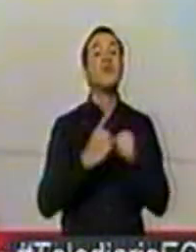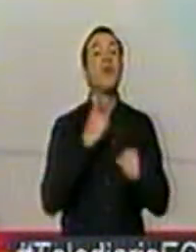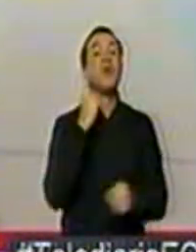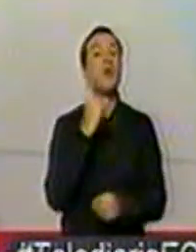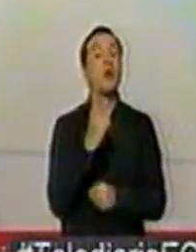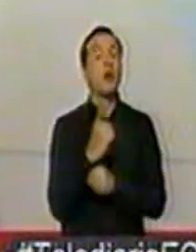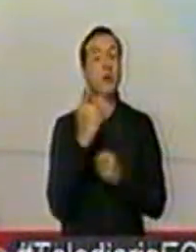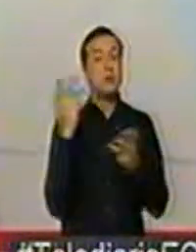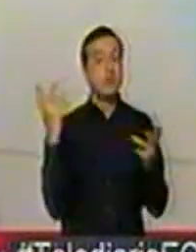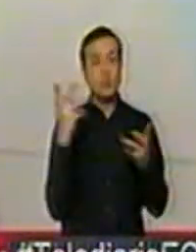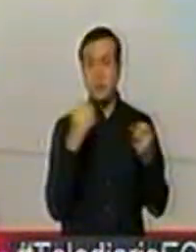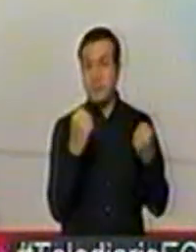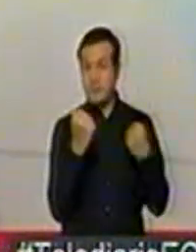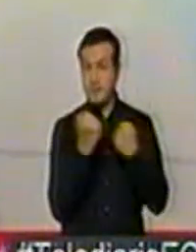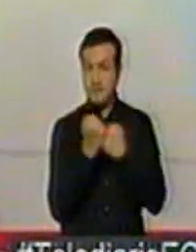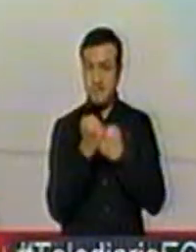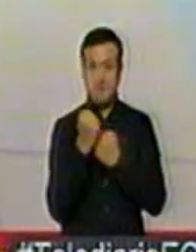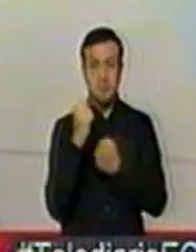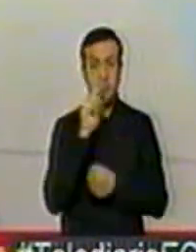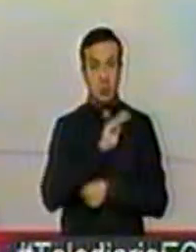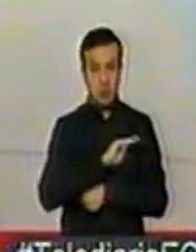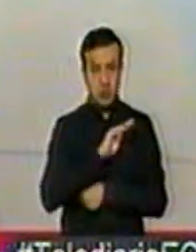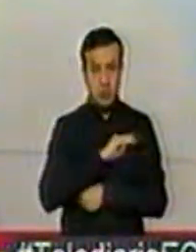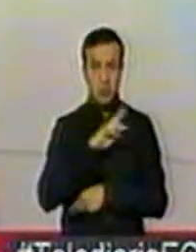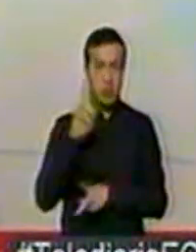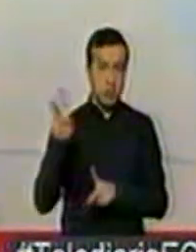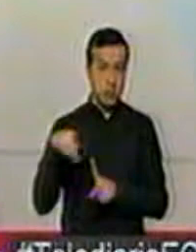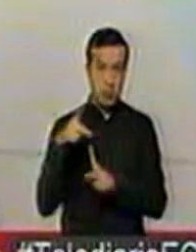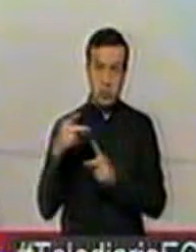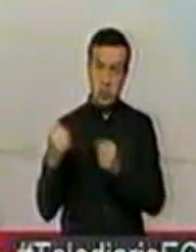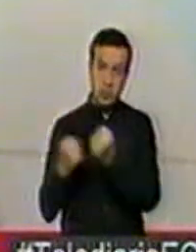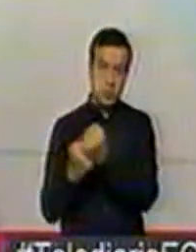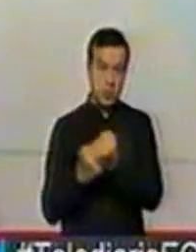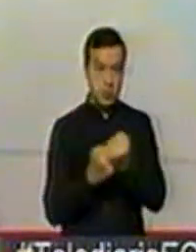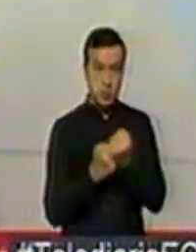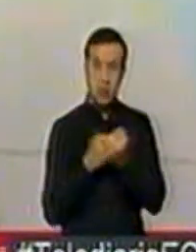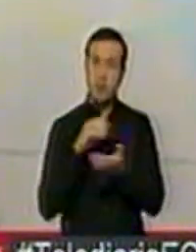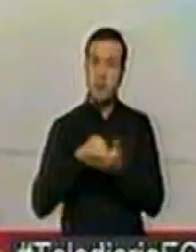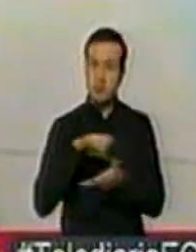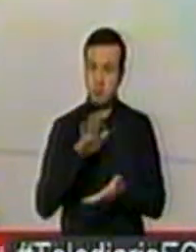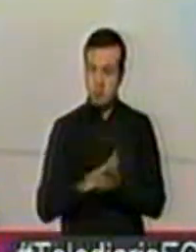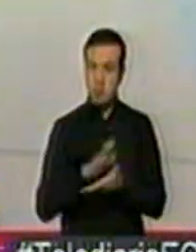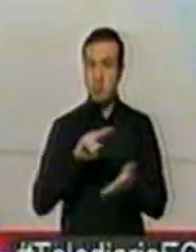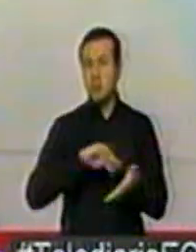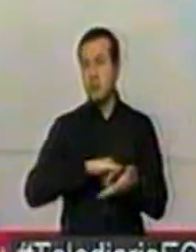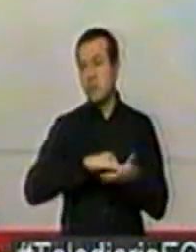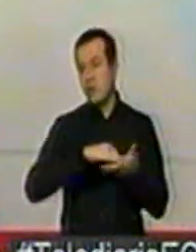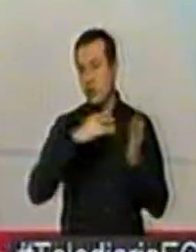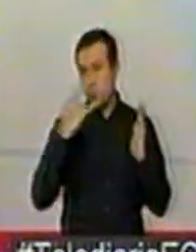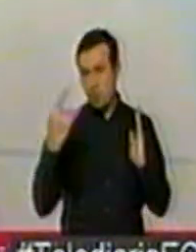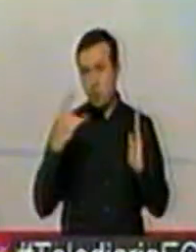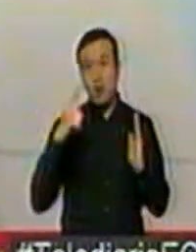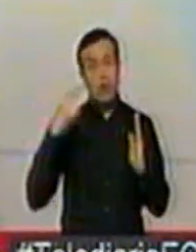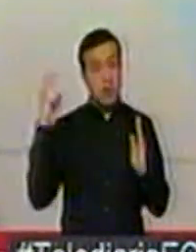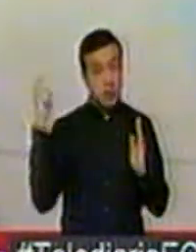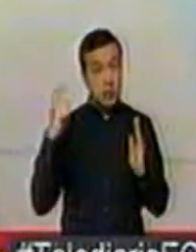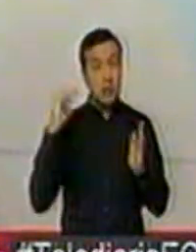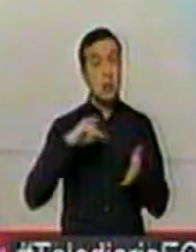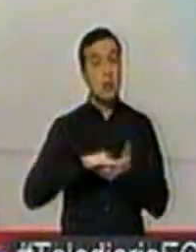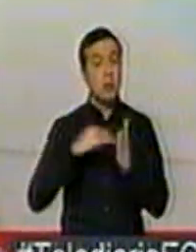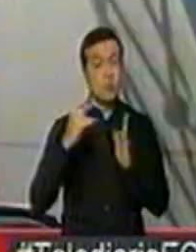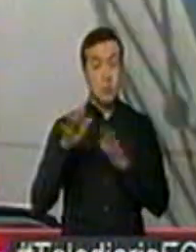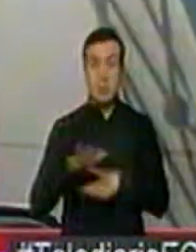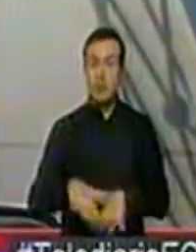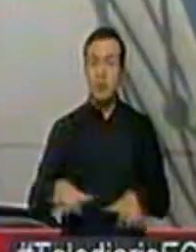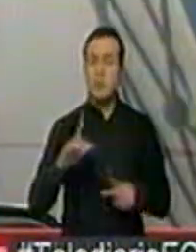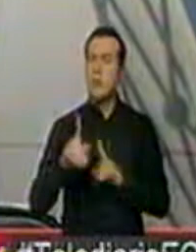tendremos lo que es un apoyo a los gobiernos autónomos descentralizados para la implementación tecnológica, que es algo que hace muchísima falta a nivel local. ¿Qué más